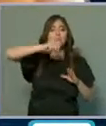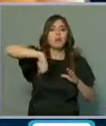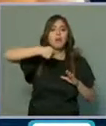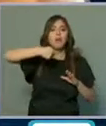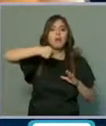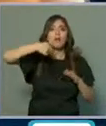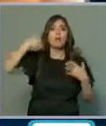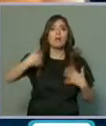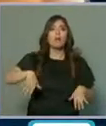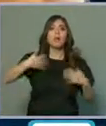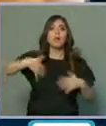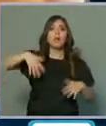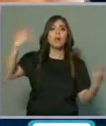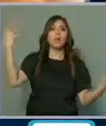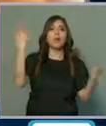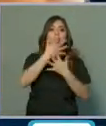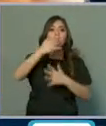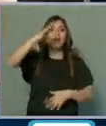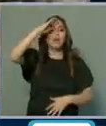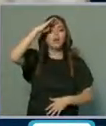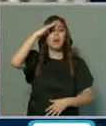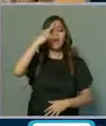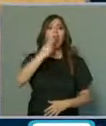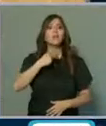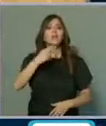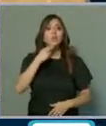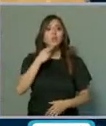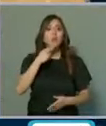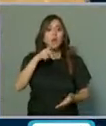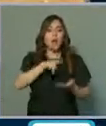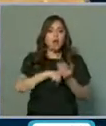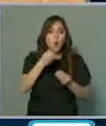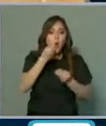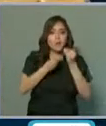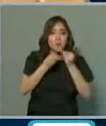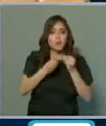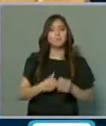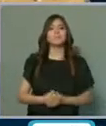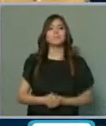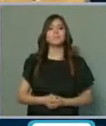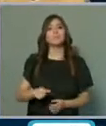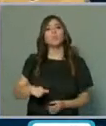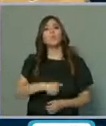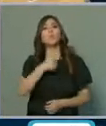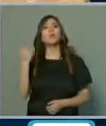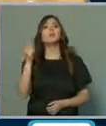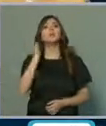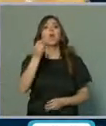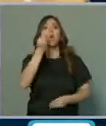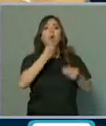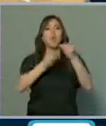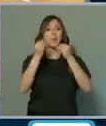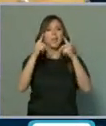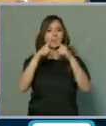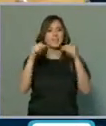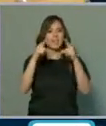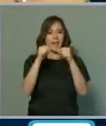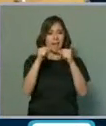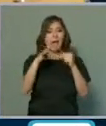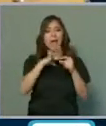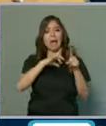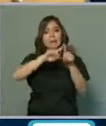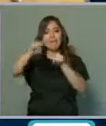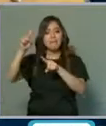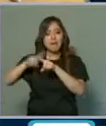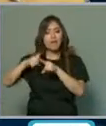de azúcar que estamos tomando son muy importantes. Claro. Por ejemplo, también la comida china. Ustedes se han fijado que tienen preparaciones